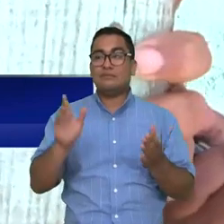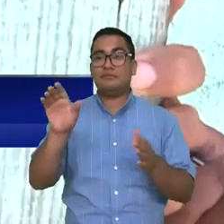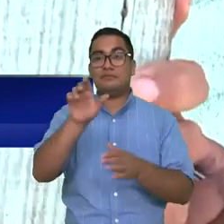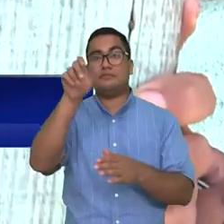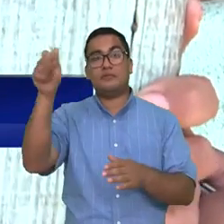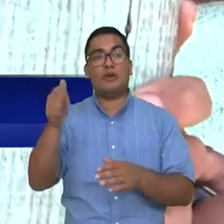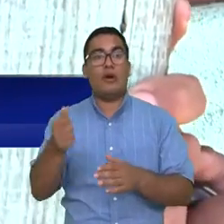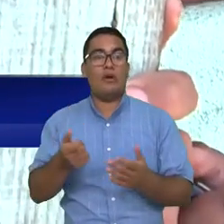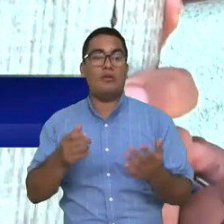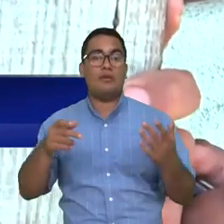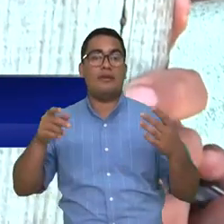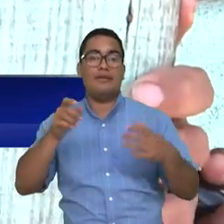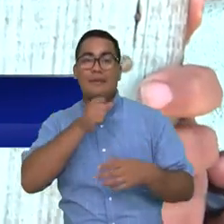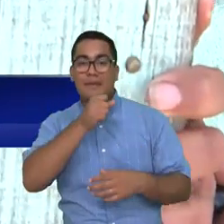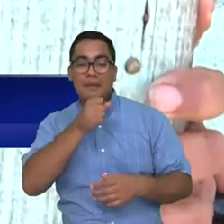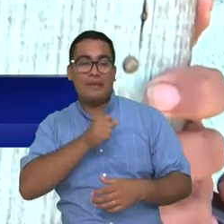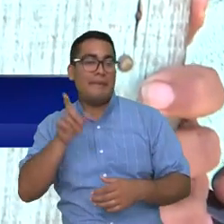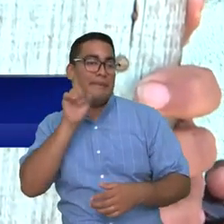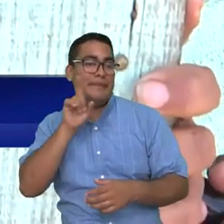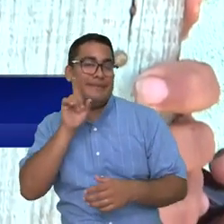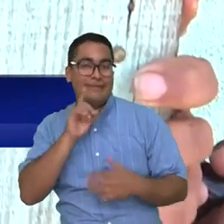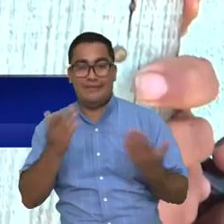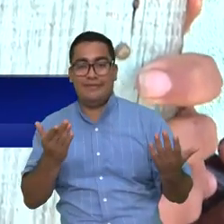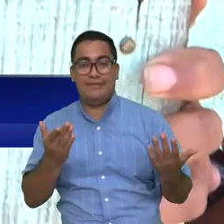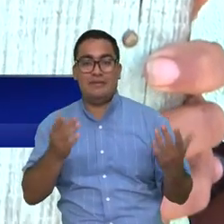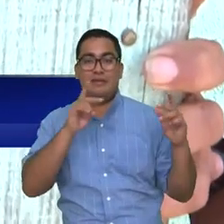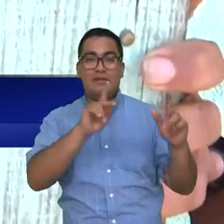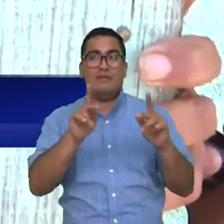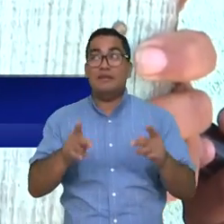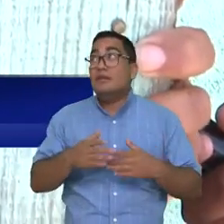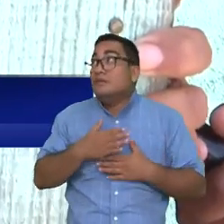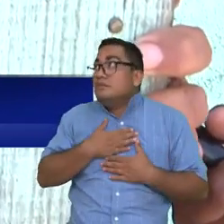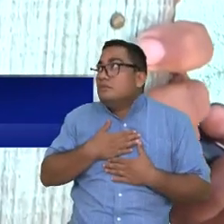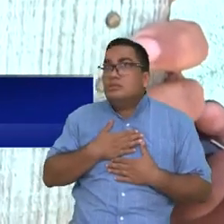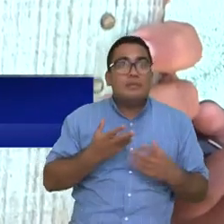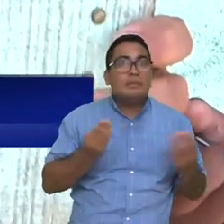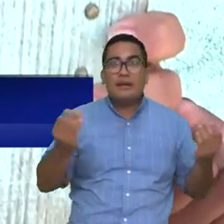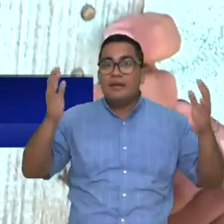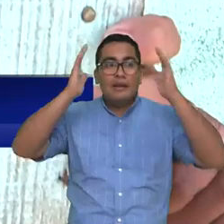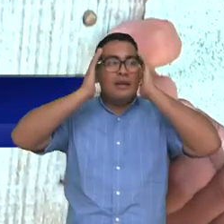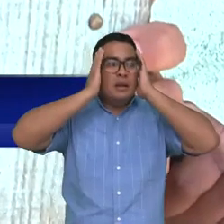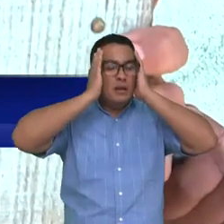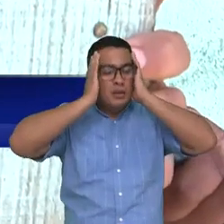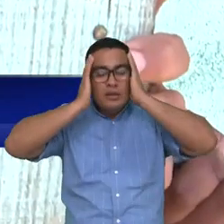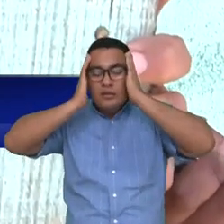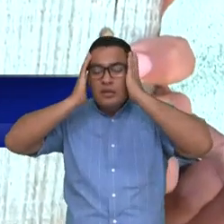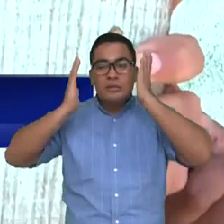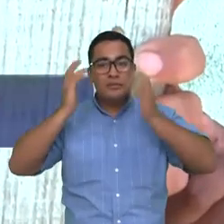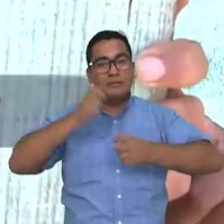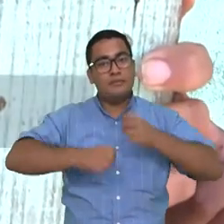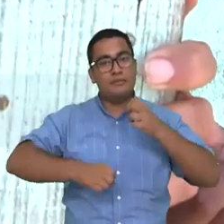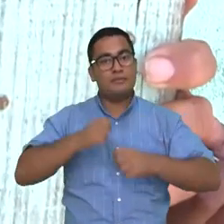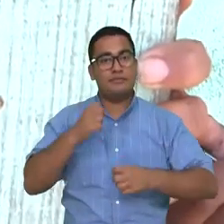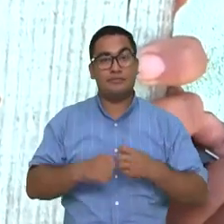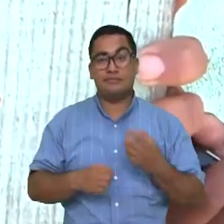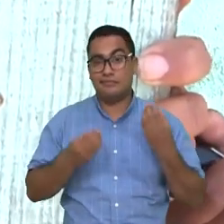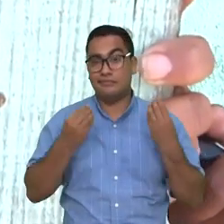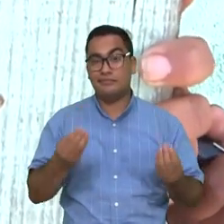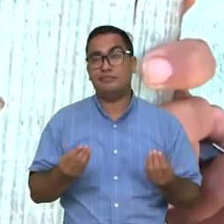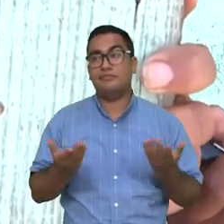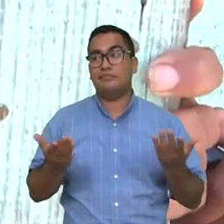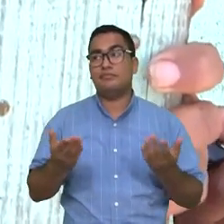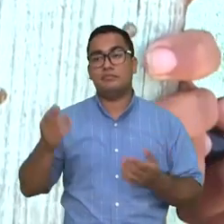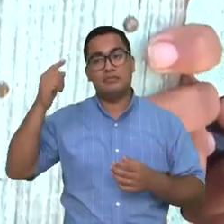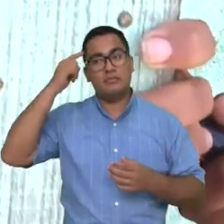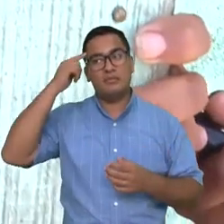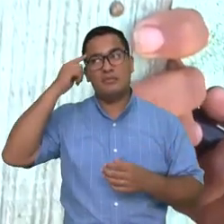están desinformando y la gente está cayendo como en histeria. Una histeria colectiva. Yo pienso que eso es